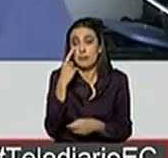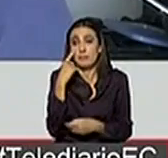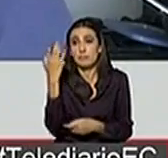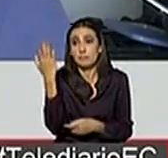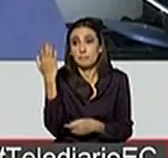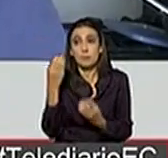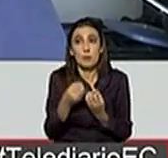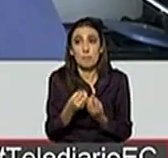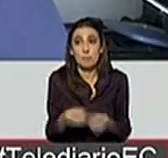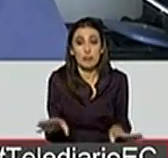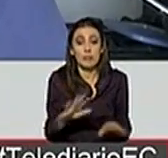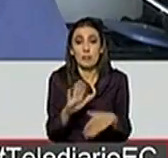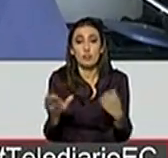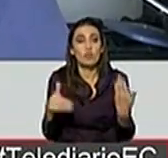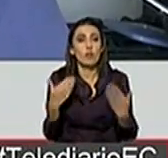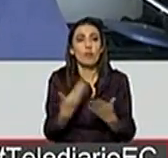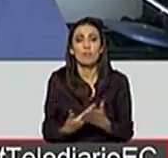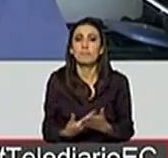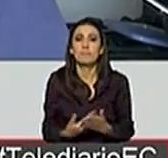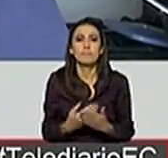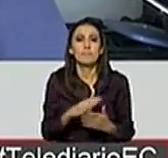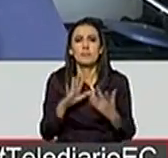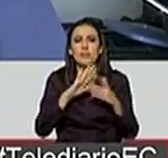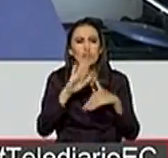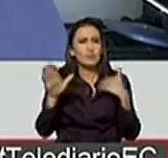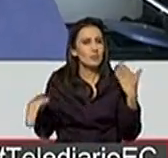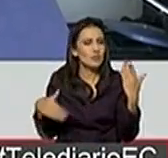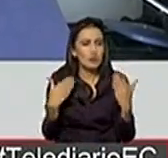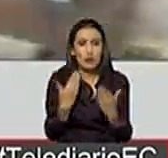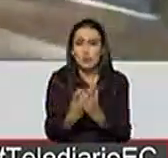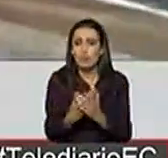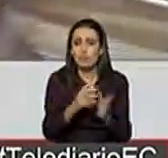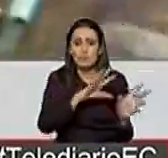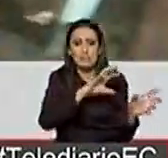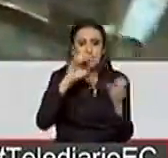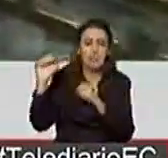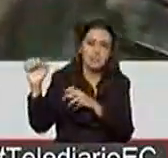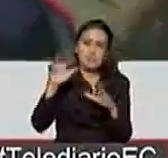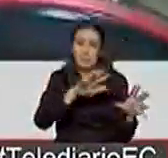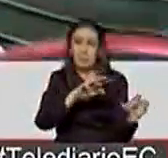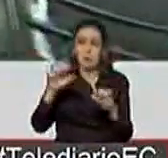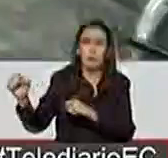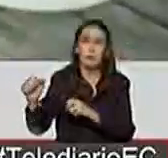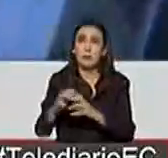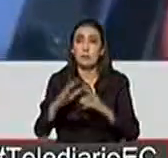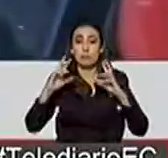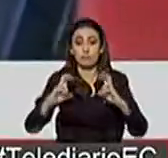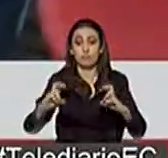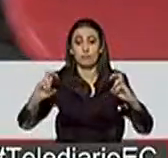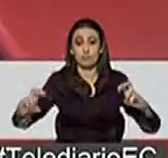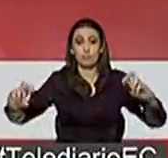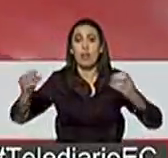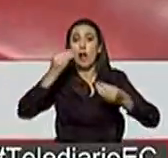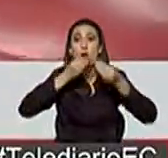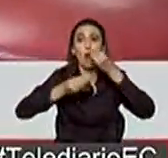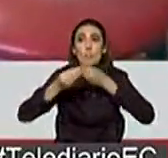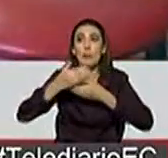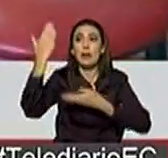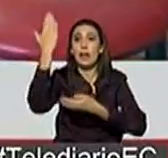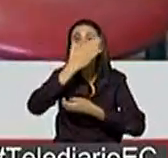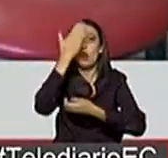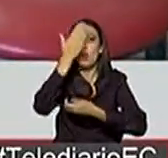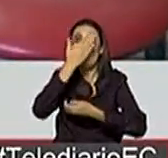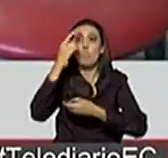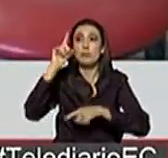todo está destruido todo está se han llevado a lo que más han podido del área del comedor ni se diga los televisores que no pudieron